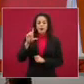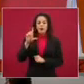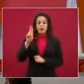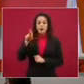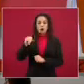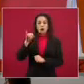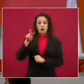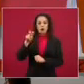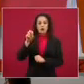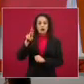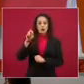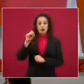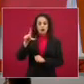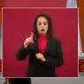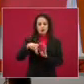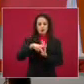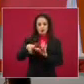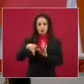lo mismo.